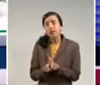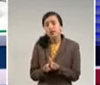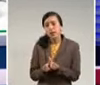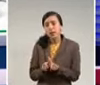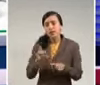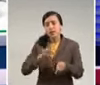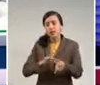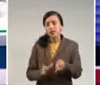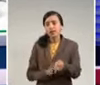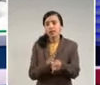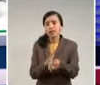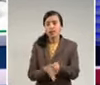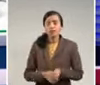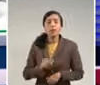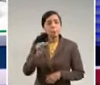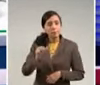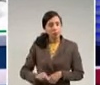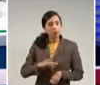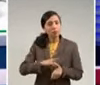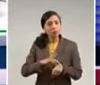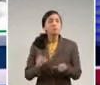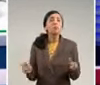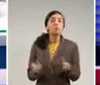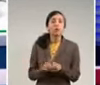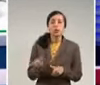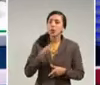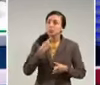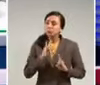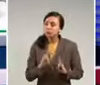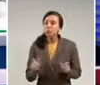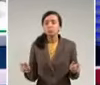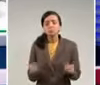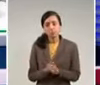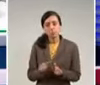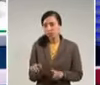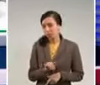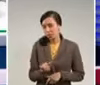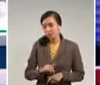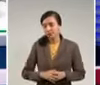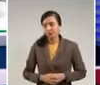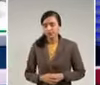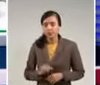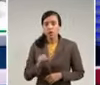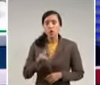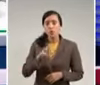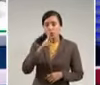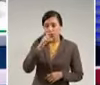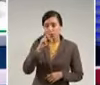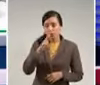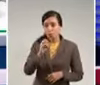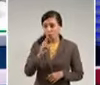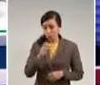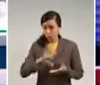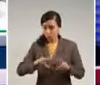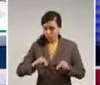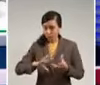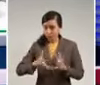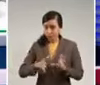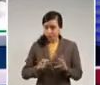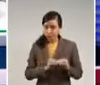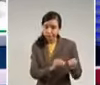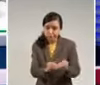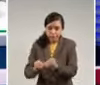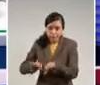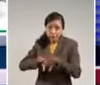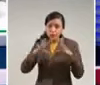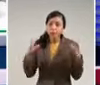confirmados, de casos activos y de fallecidos como consecuencia de la enfermedad. Omicron se propaga por el mundo y ante esa